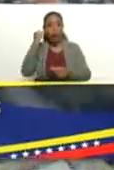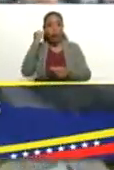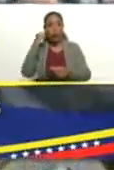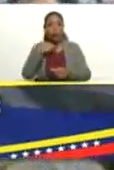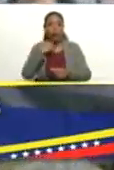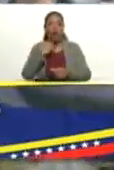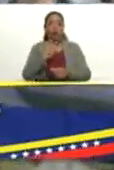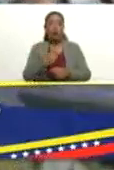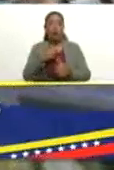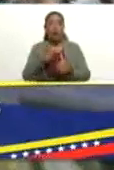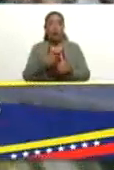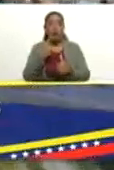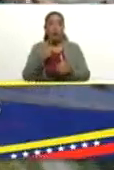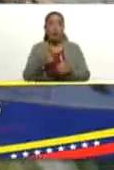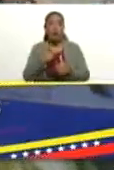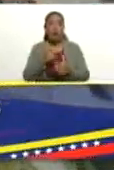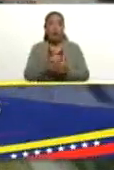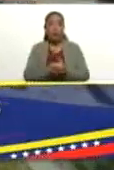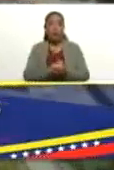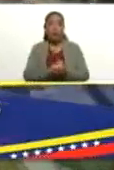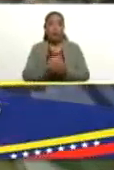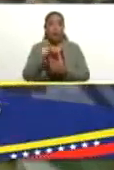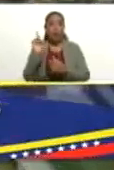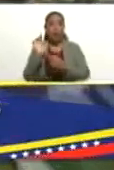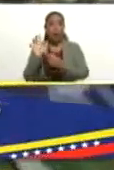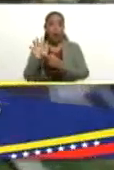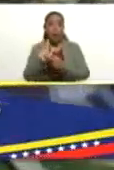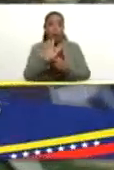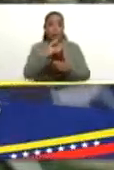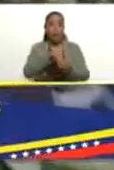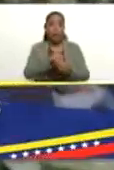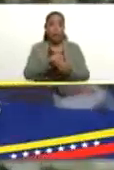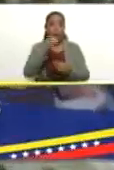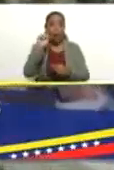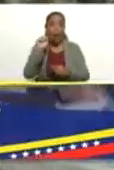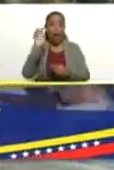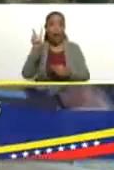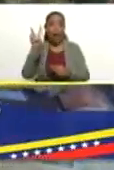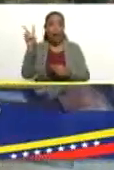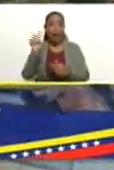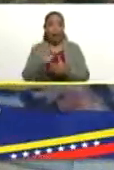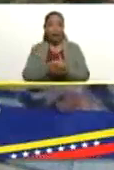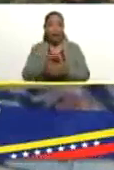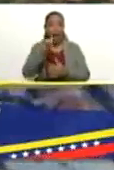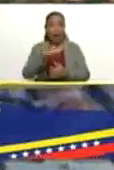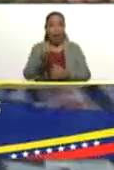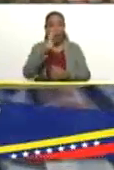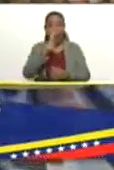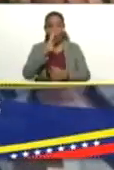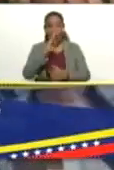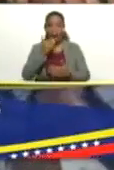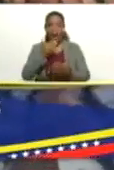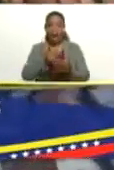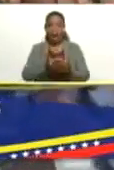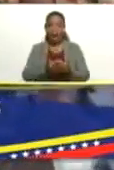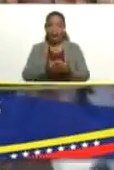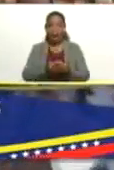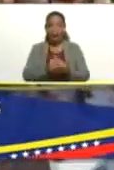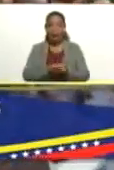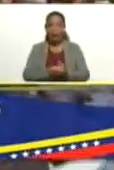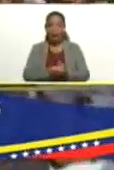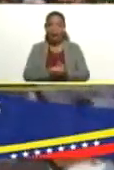pues, amigo Argenis Rodríguez, que es un ejemplo dentro de las ABB aquí en Barinas, y le doy las gracias, pues,